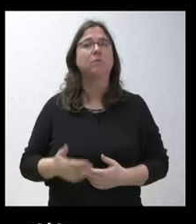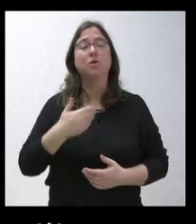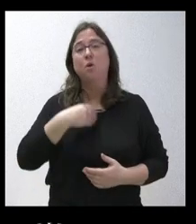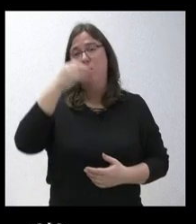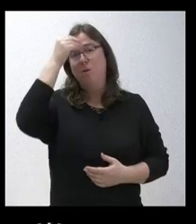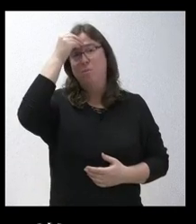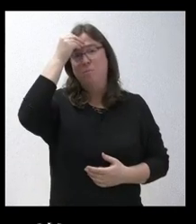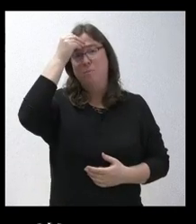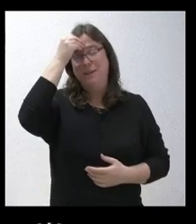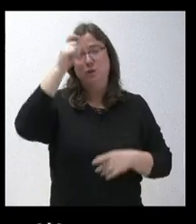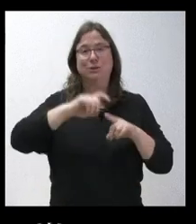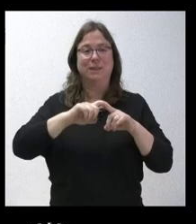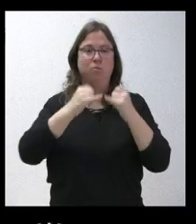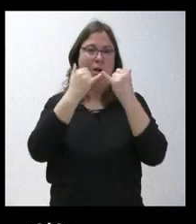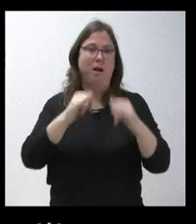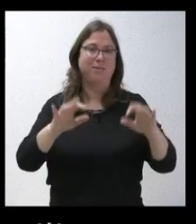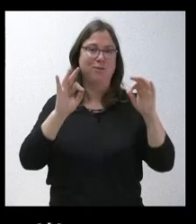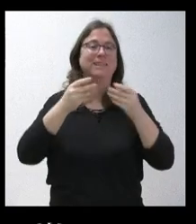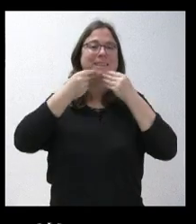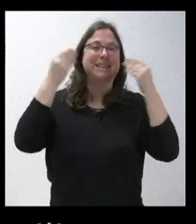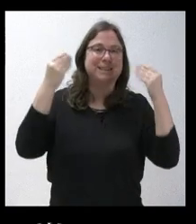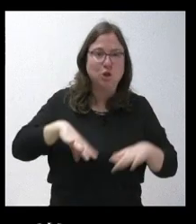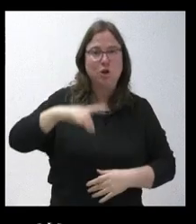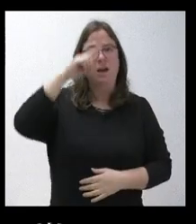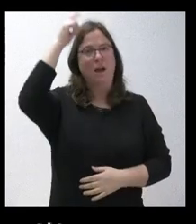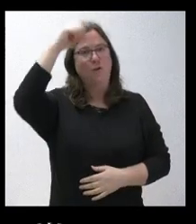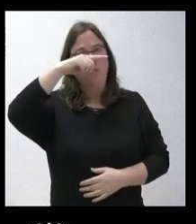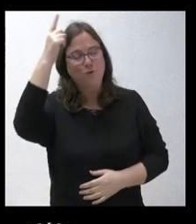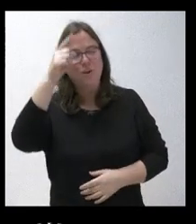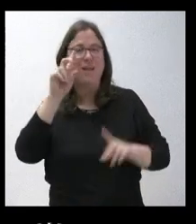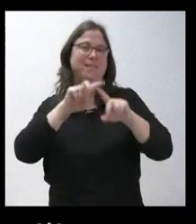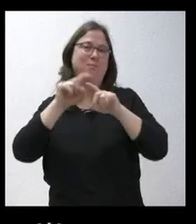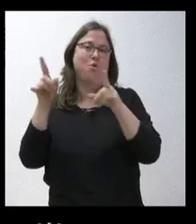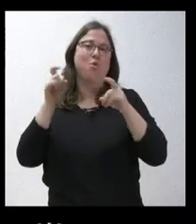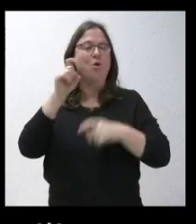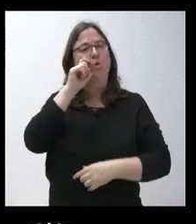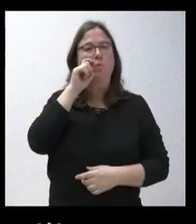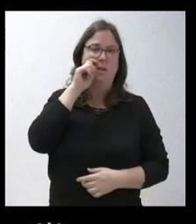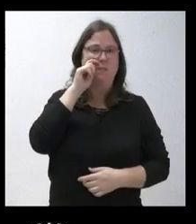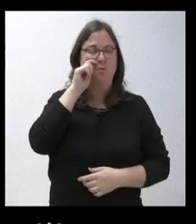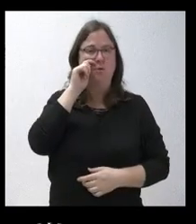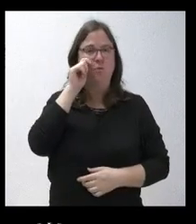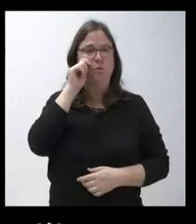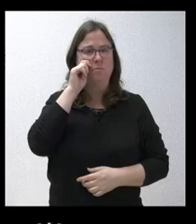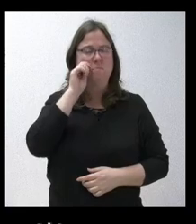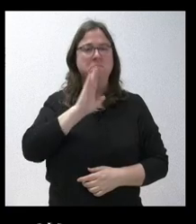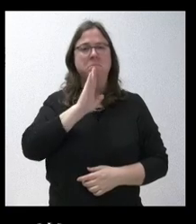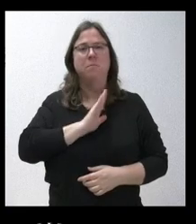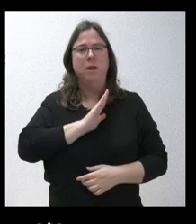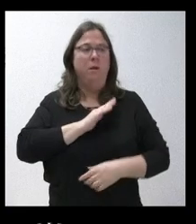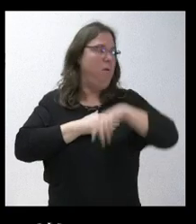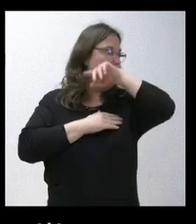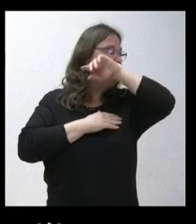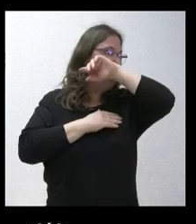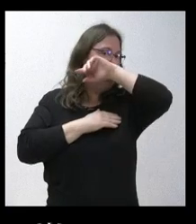que el tipo de conmemoración va a ser histórica va a ser cultural va a ser de tipo turística y que parece que responde más a al